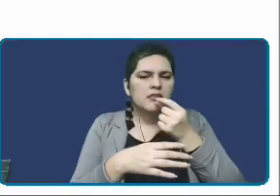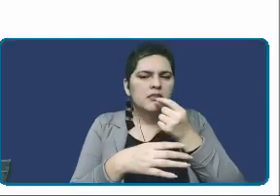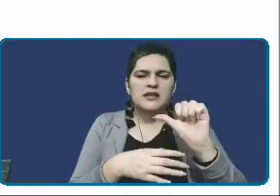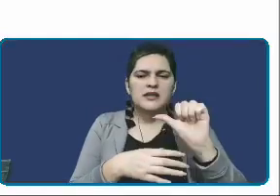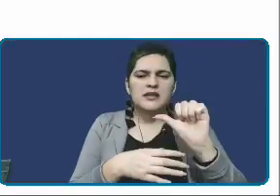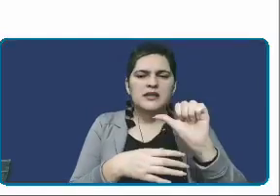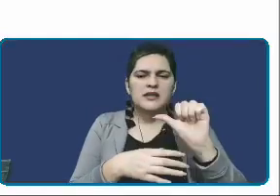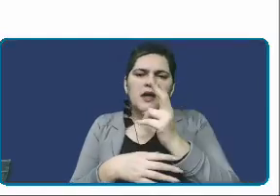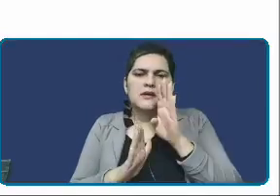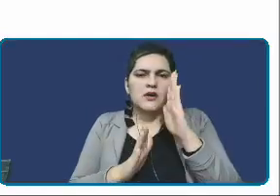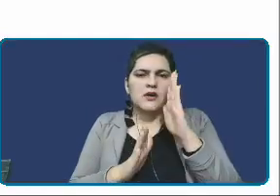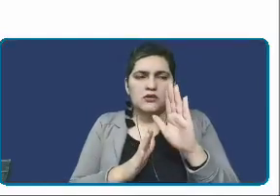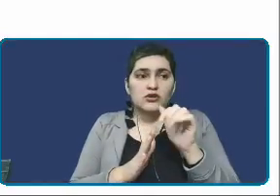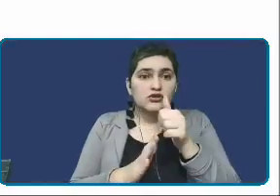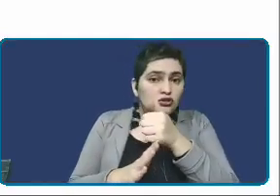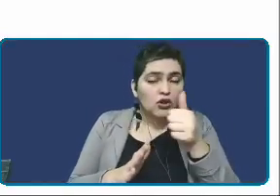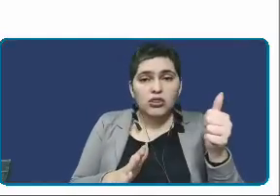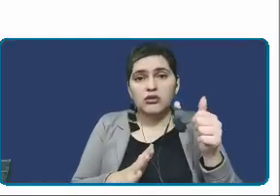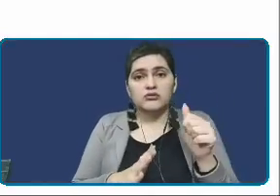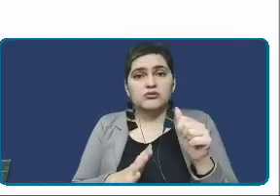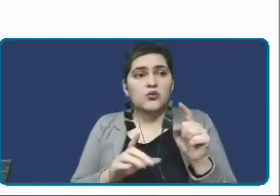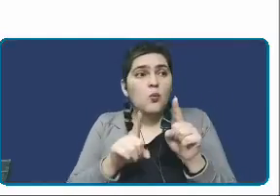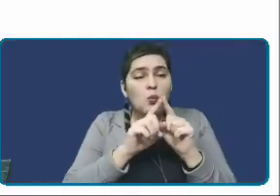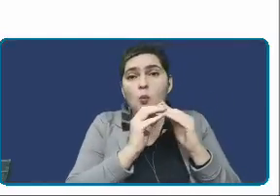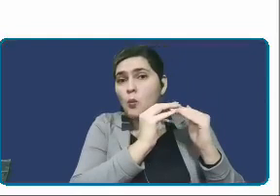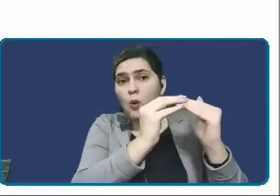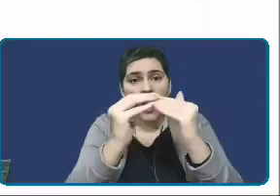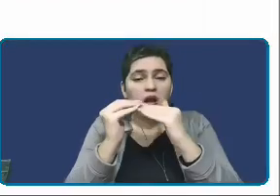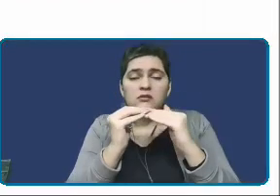es una receta única para todos.